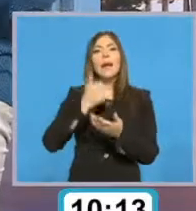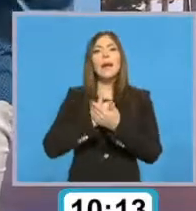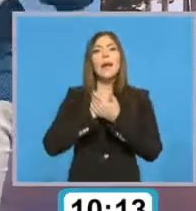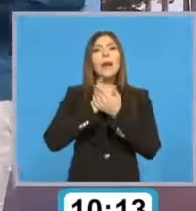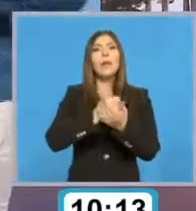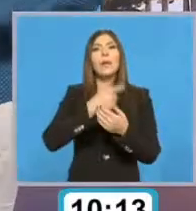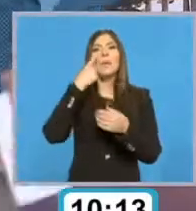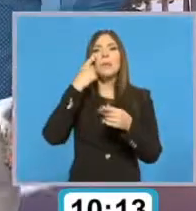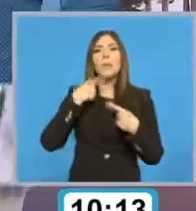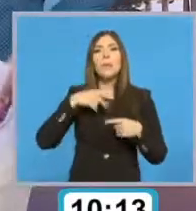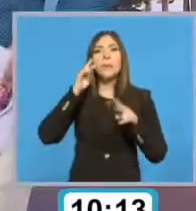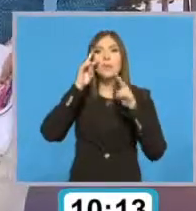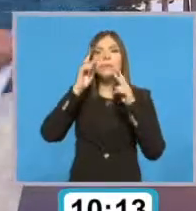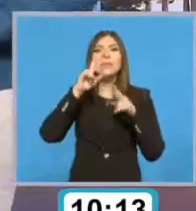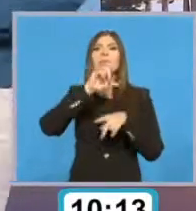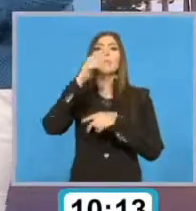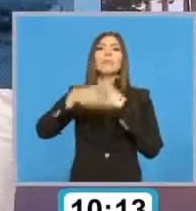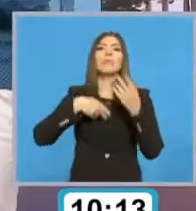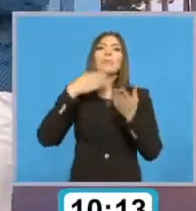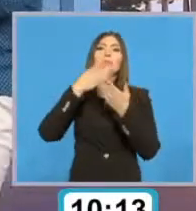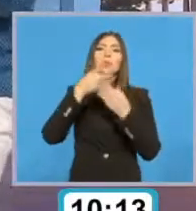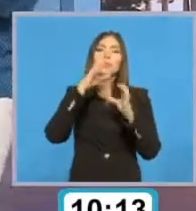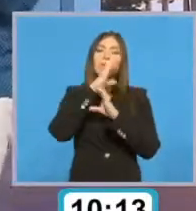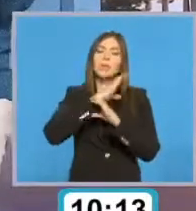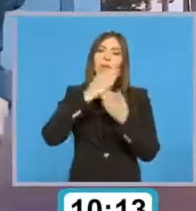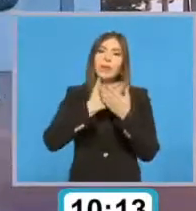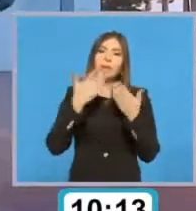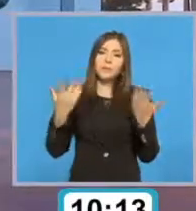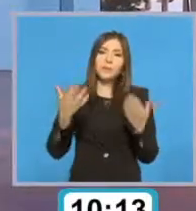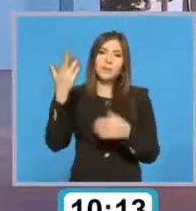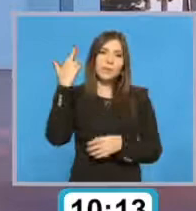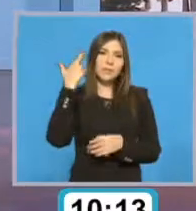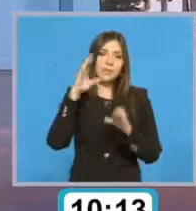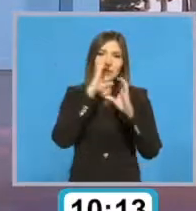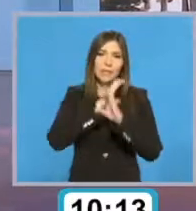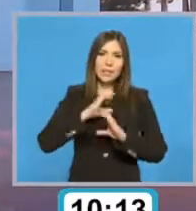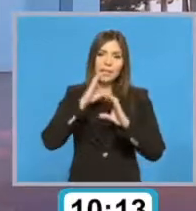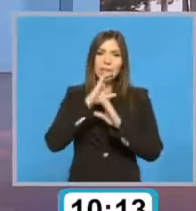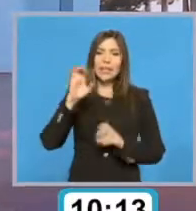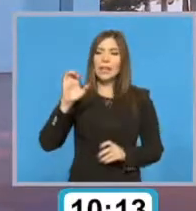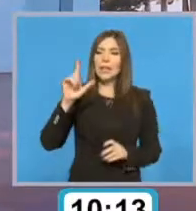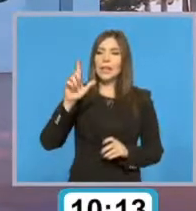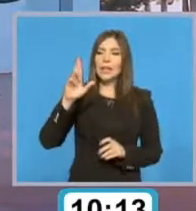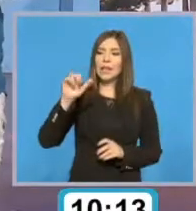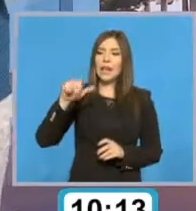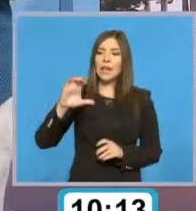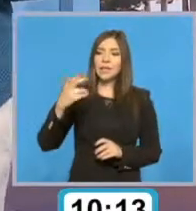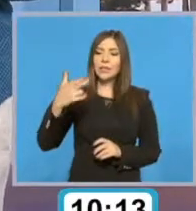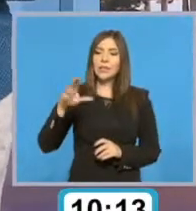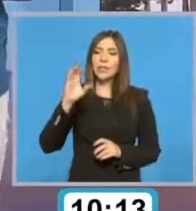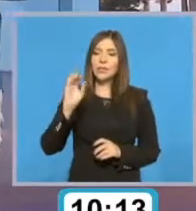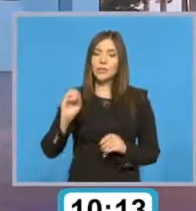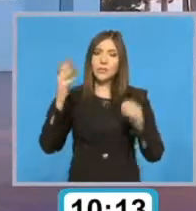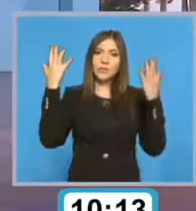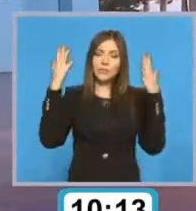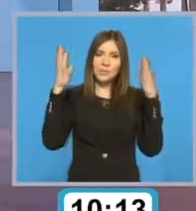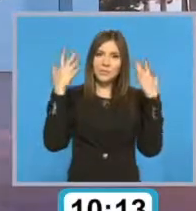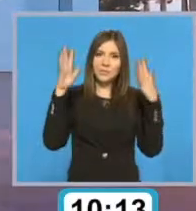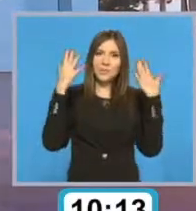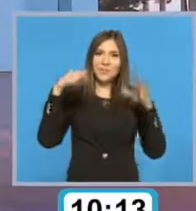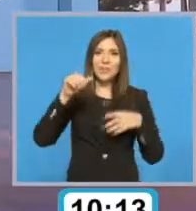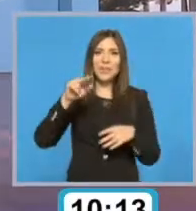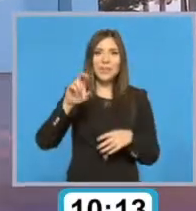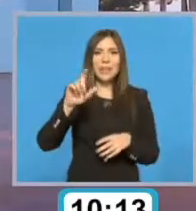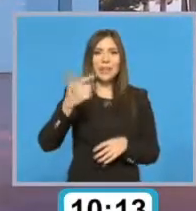¿no? Las generaciones que se reúnen a disfrutar de buena música. Pues vamos a escuchar el tema El Rancho. El Rancho. Muy bien, el aplauso para